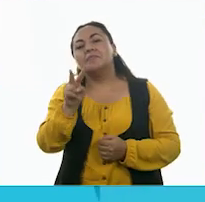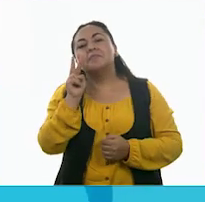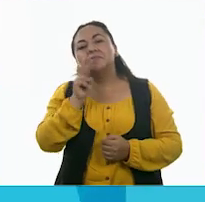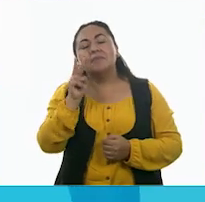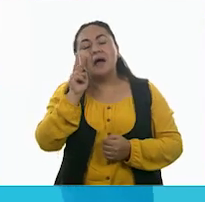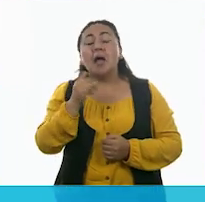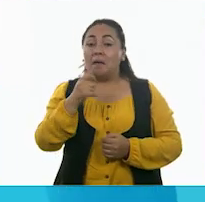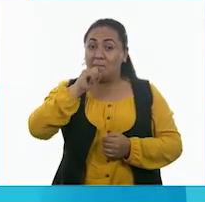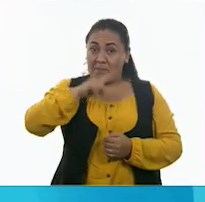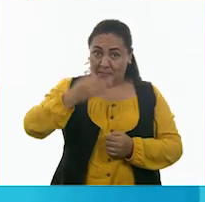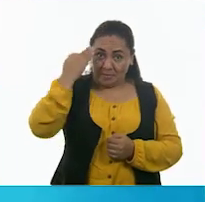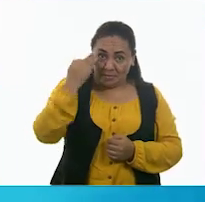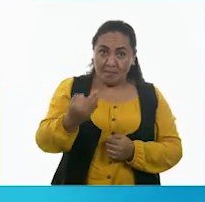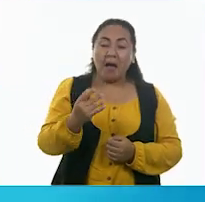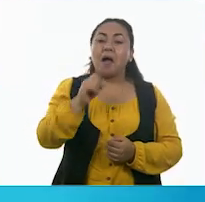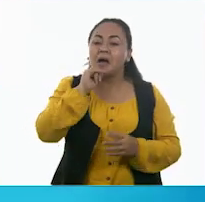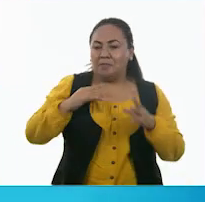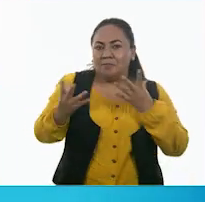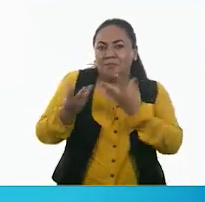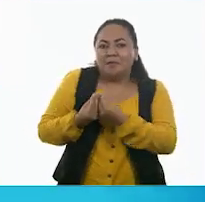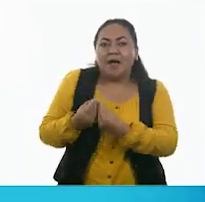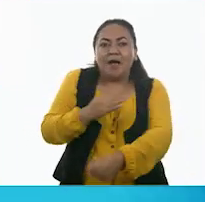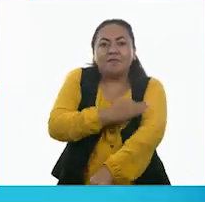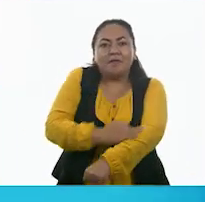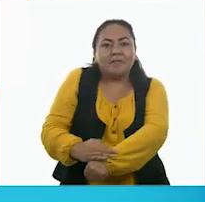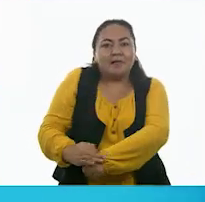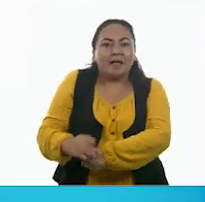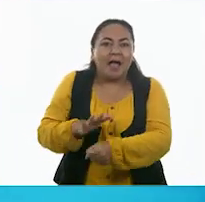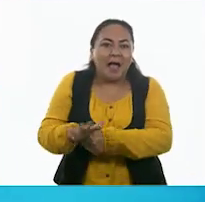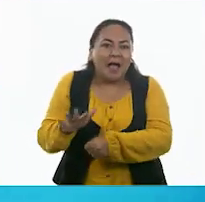mismo tiempo, ¡estar con la familia!